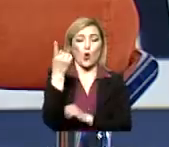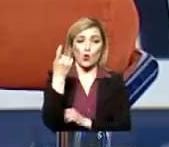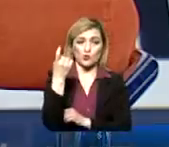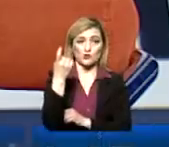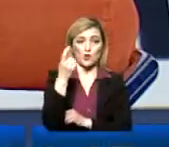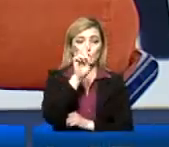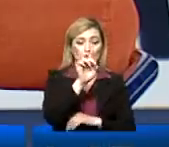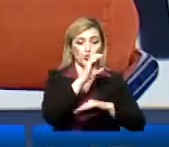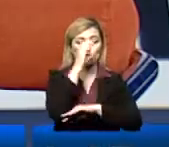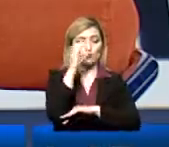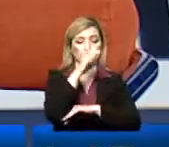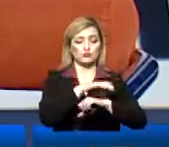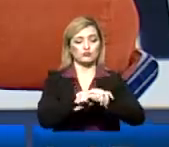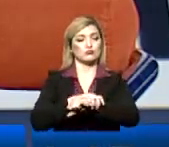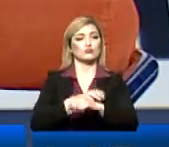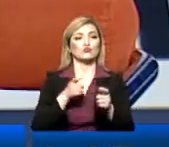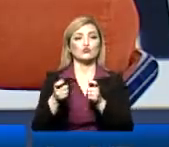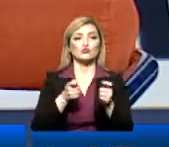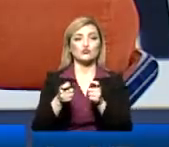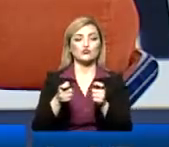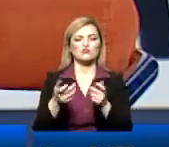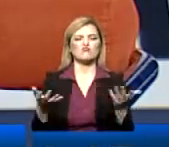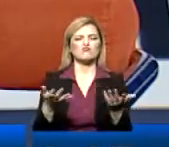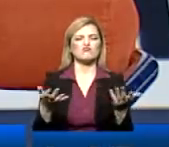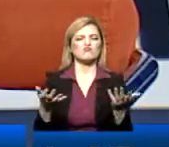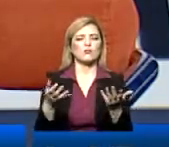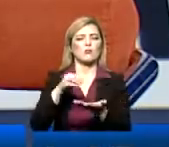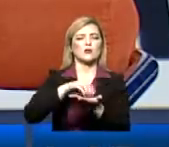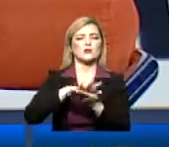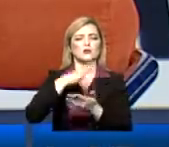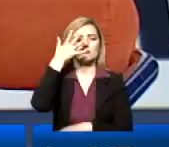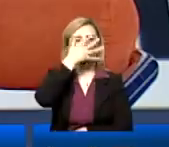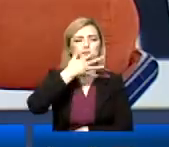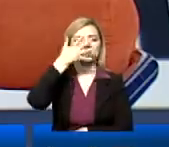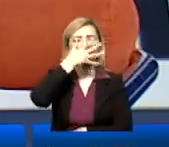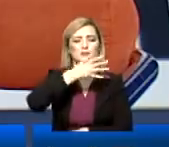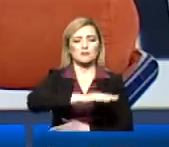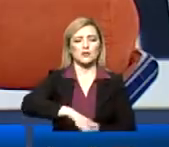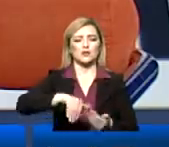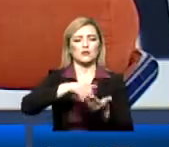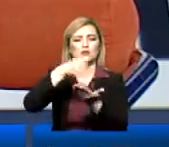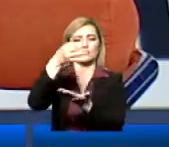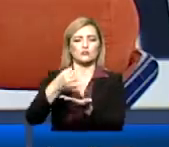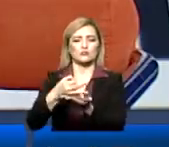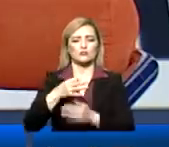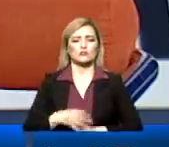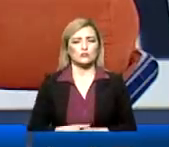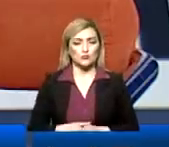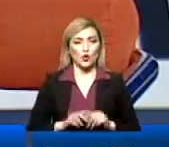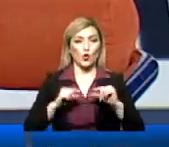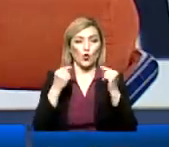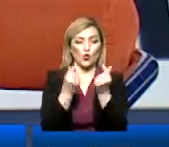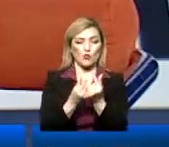fueron aprehendidos con el operativo Gran Victoria 14 ejecutado en Esmeraldas, Manabí, Cotopaxi. Los integrantes de